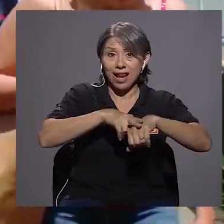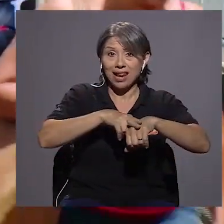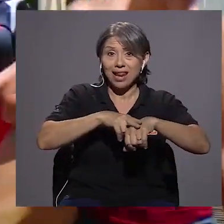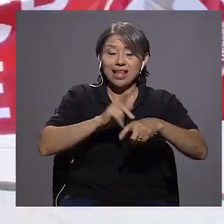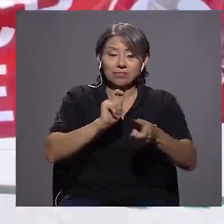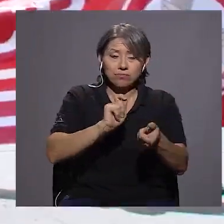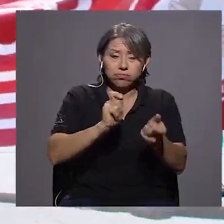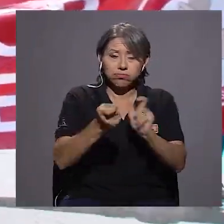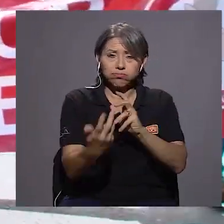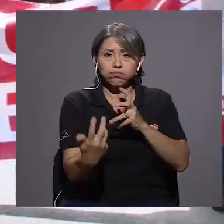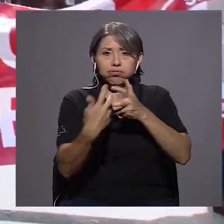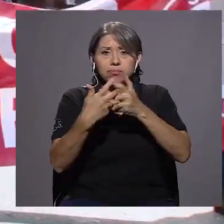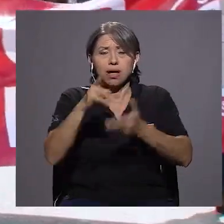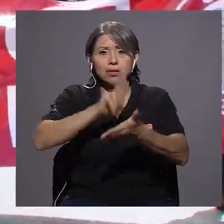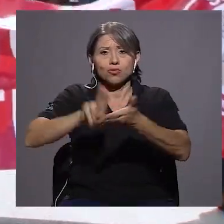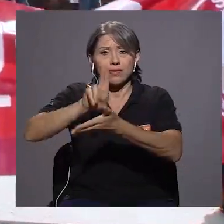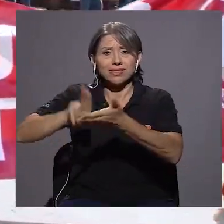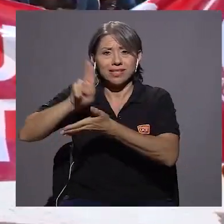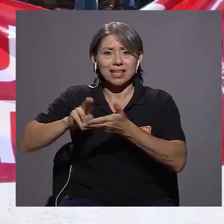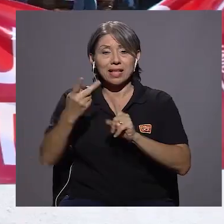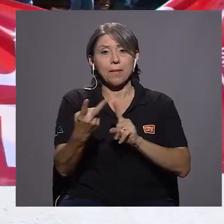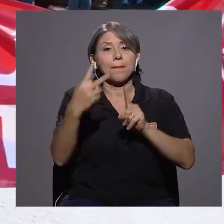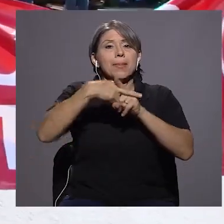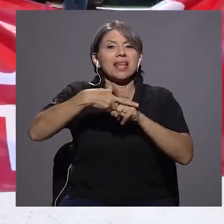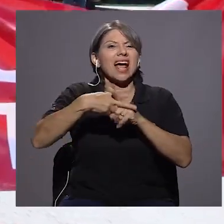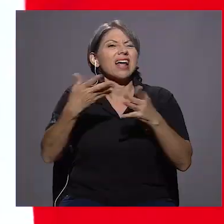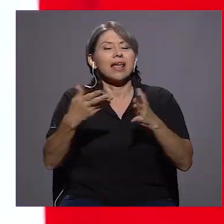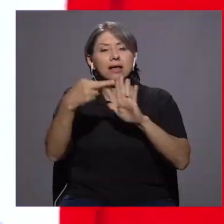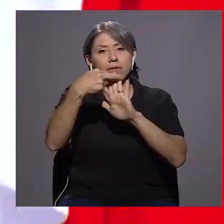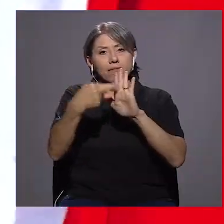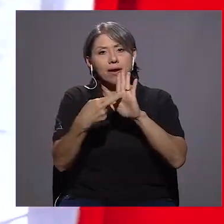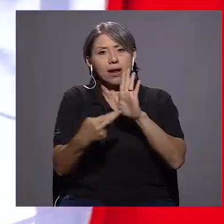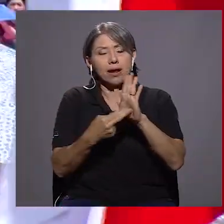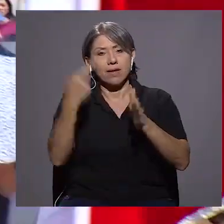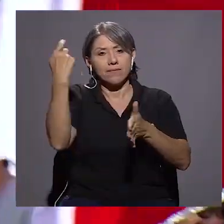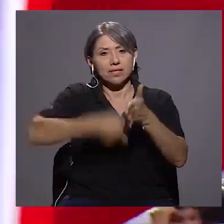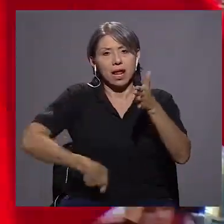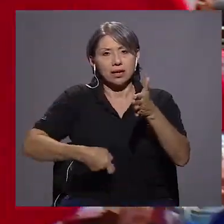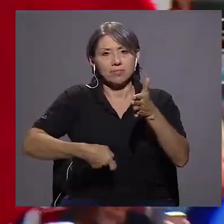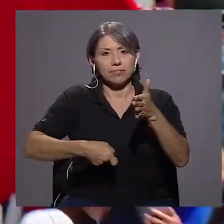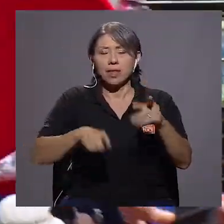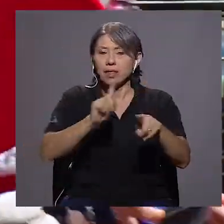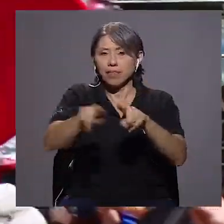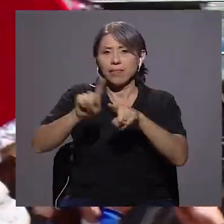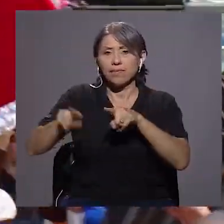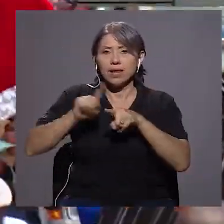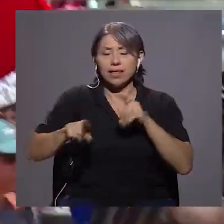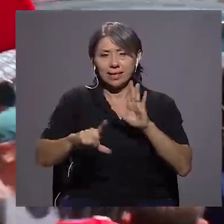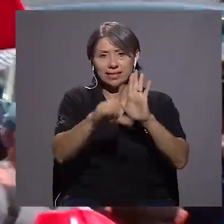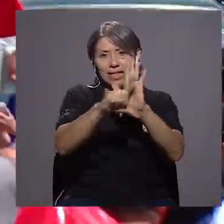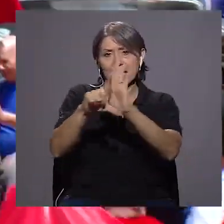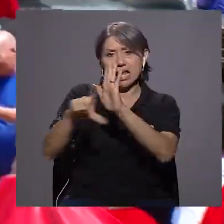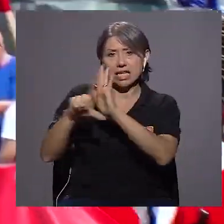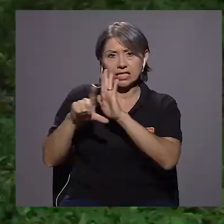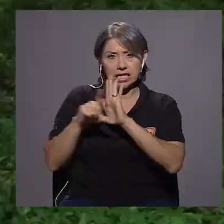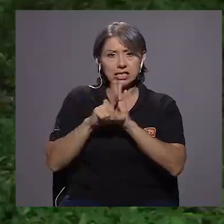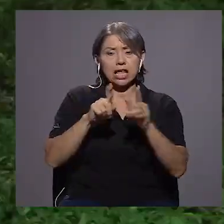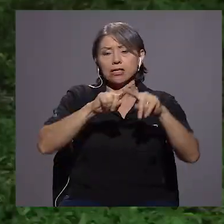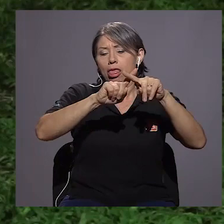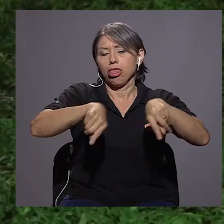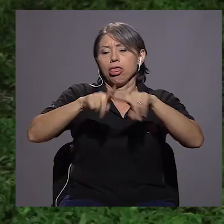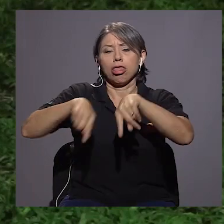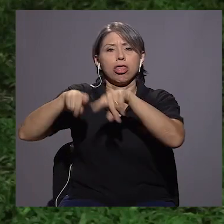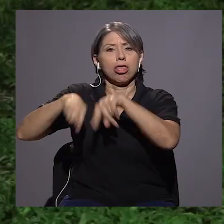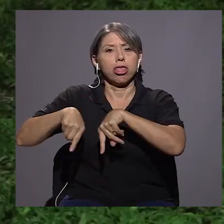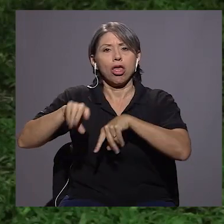nivel nacional también a las universidades. Entonces, bueno, se empieza a aplicar lo que se llama la regla fiscal, se derogan una serie de leyes o